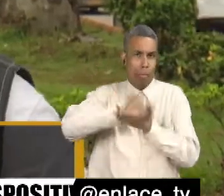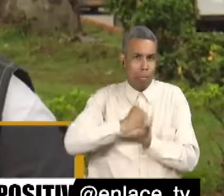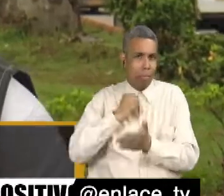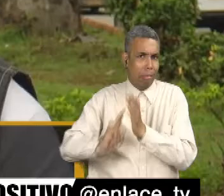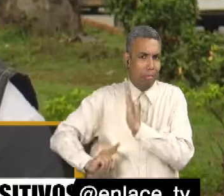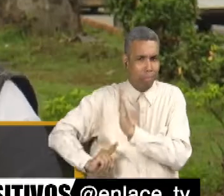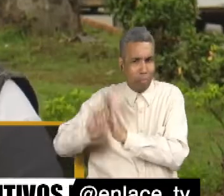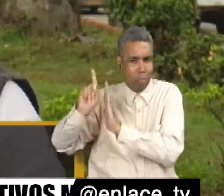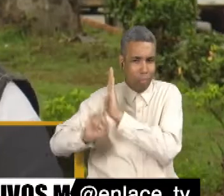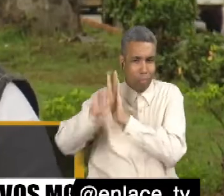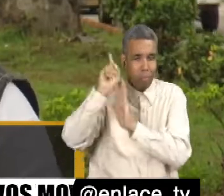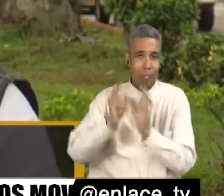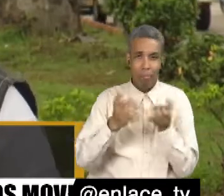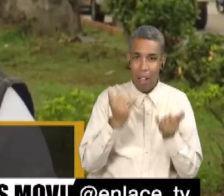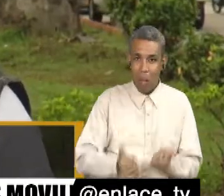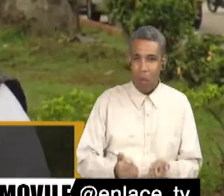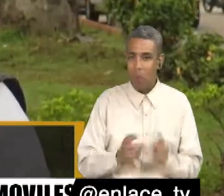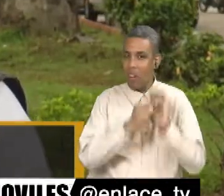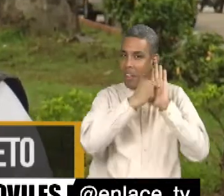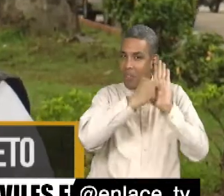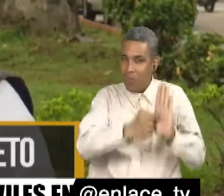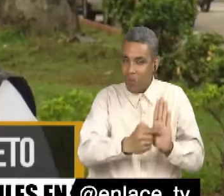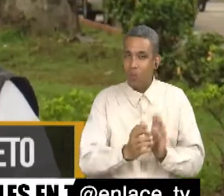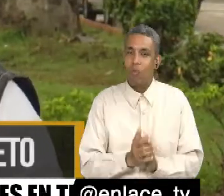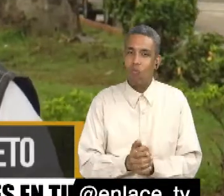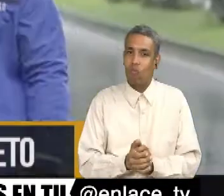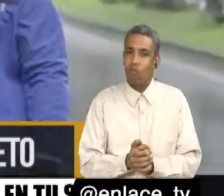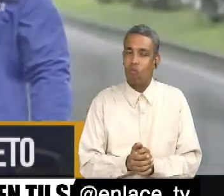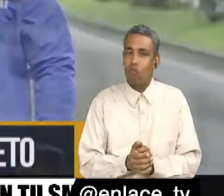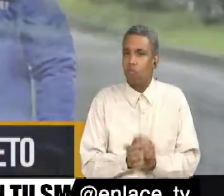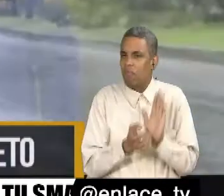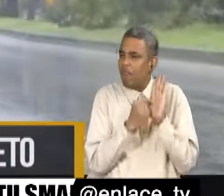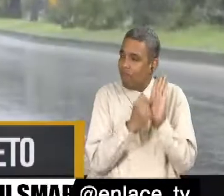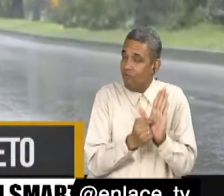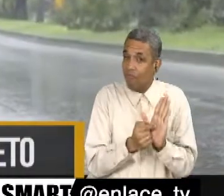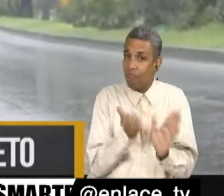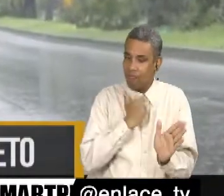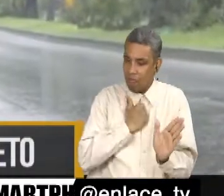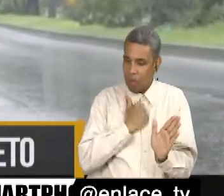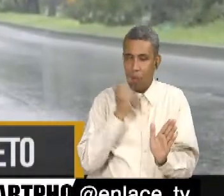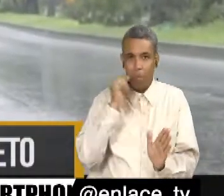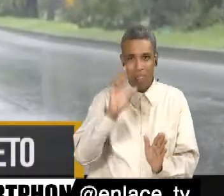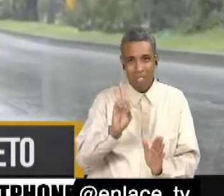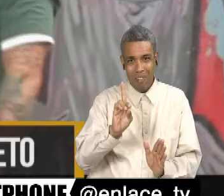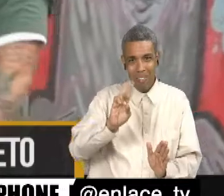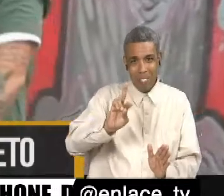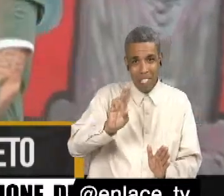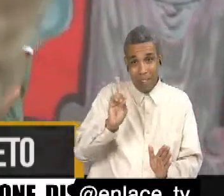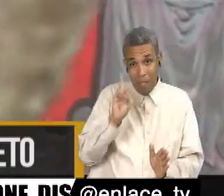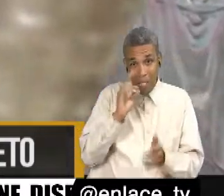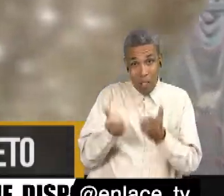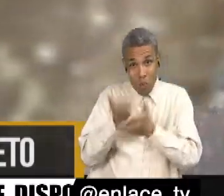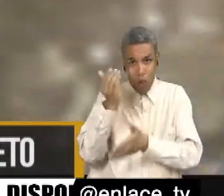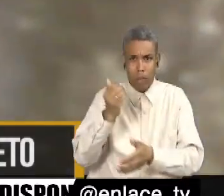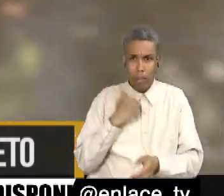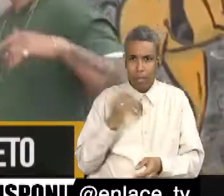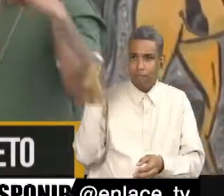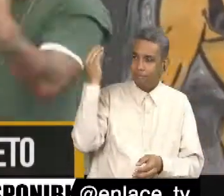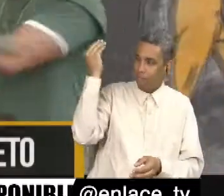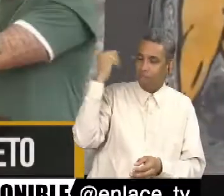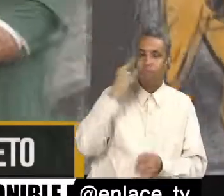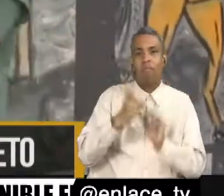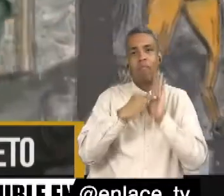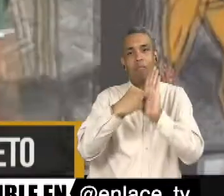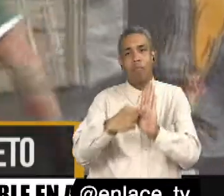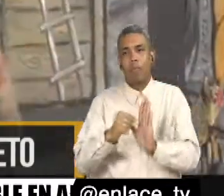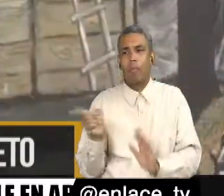es traerle a todos ustedes acá con la intención de presentarlo personalmente con los muchachos. Estos jóvenes paisas que llevan en sus venas la música